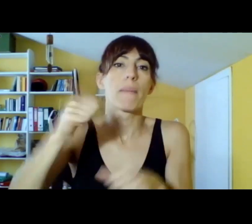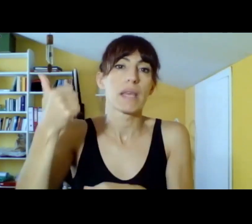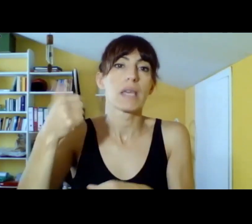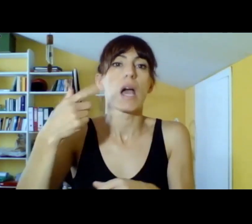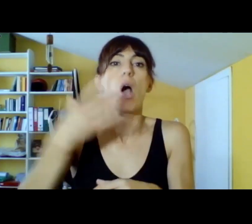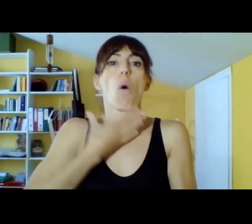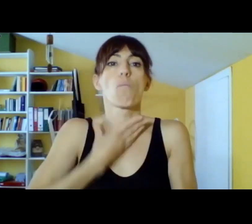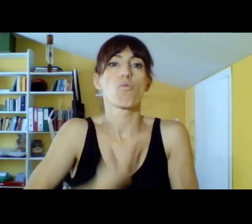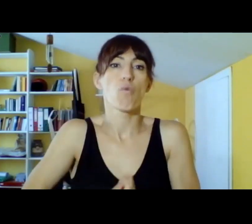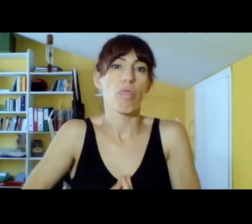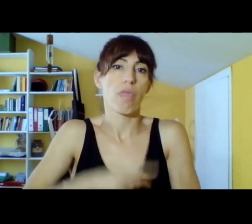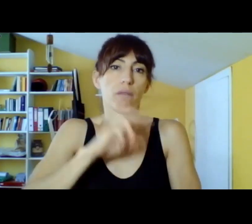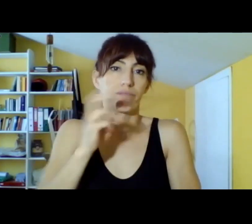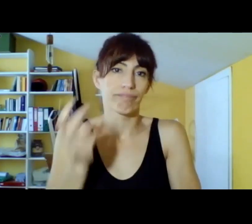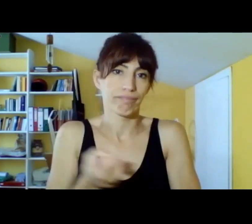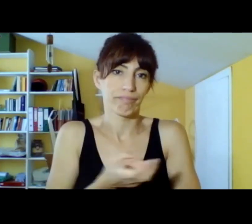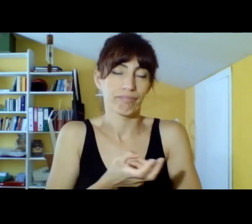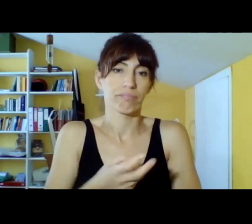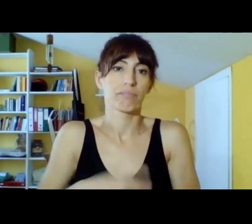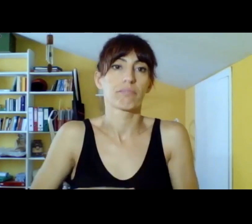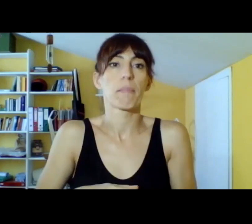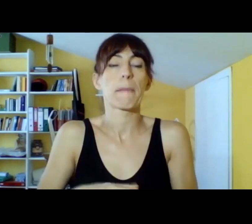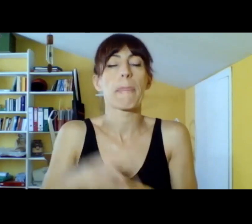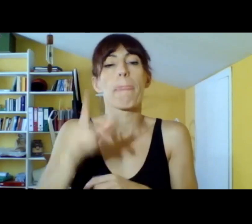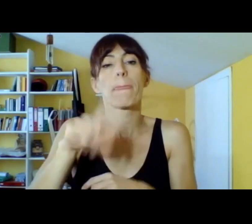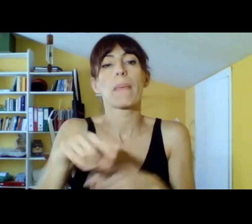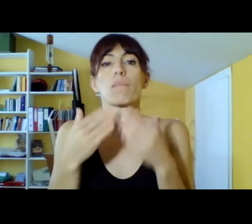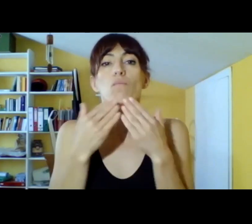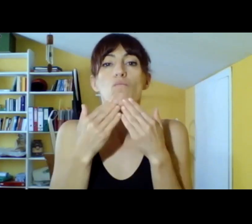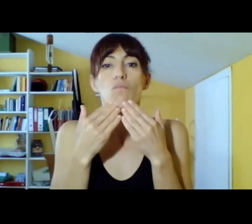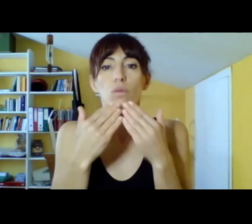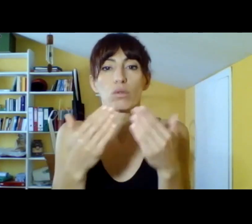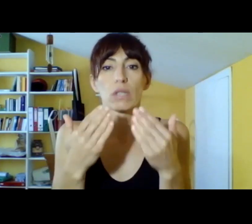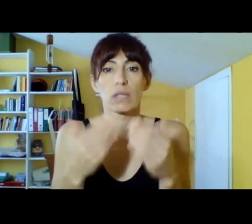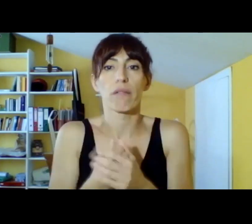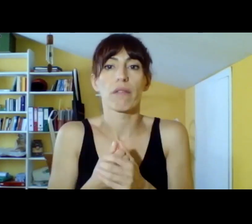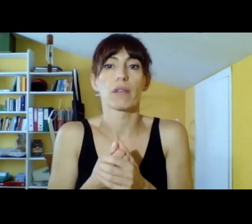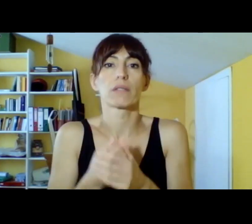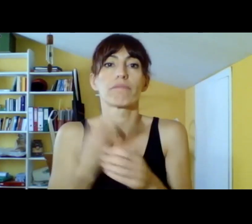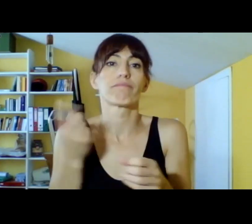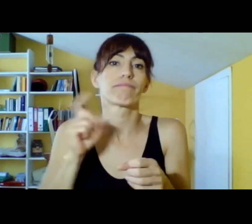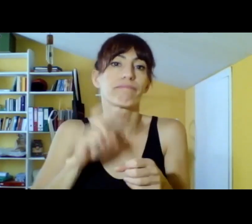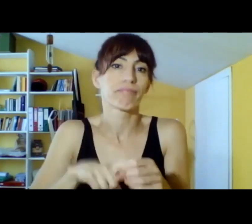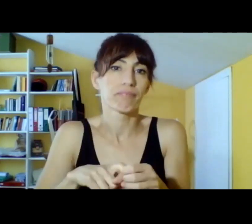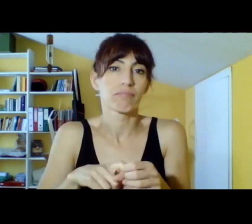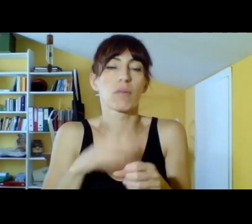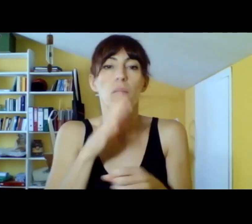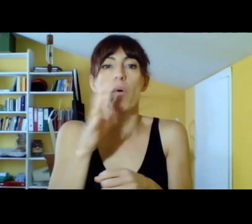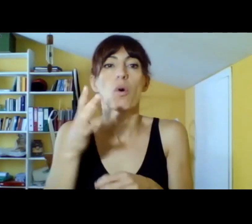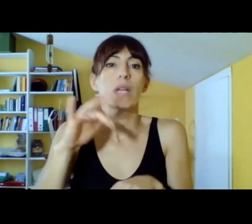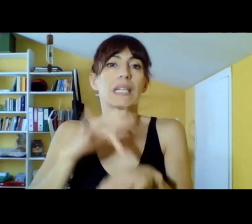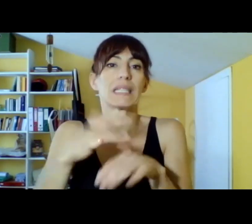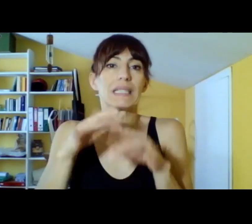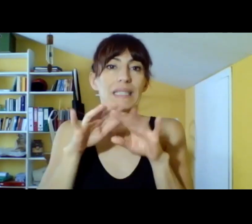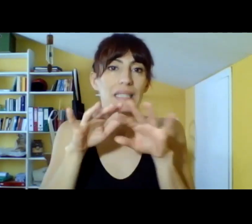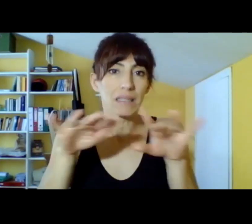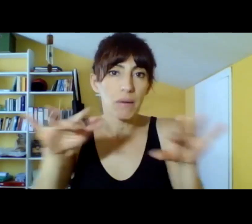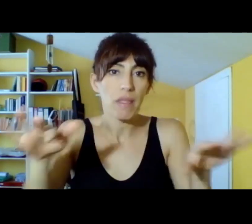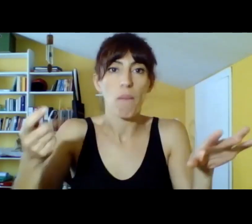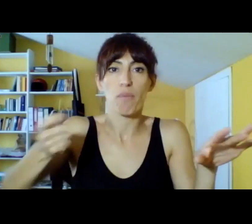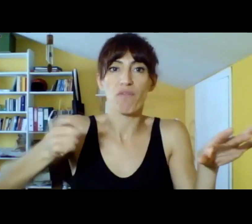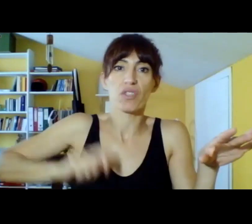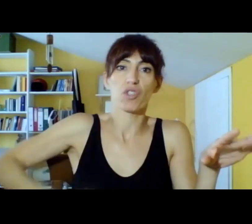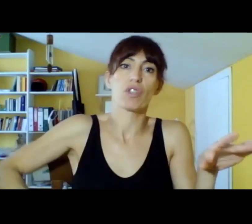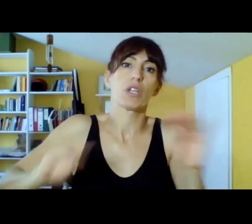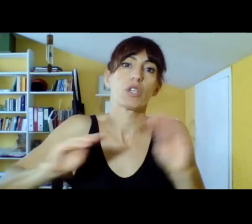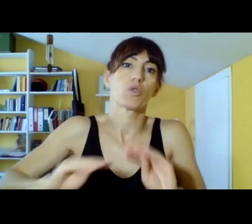entre otros muchos, a los que agradecemos la implicación por sensibilizar a sus profesionales